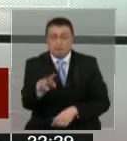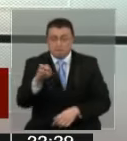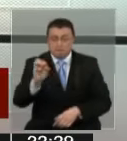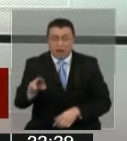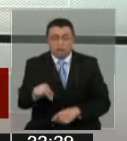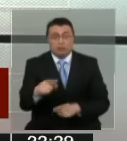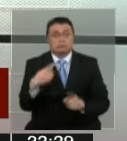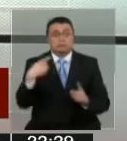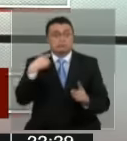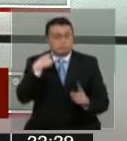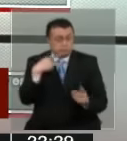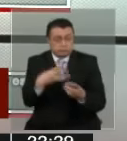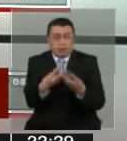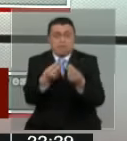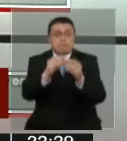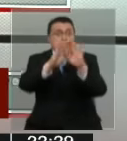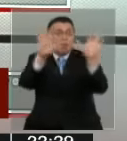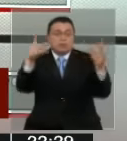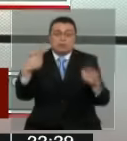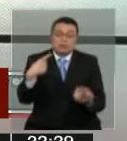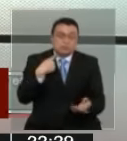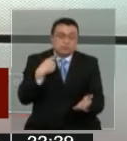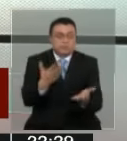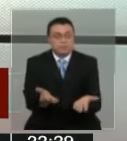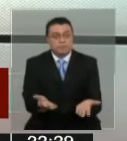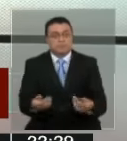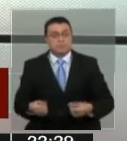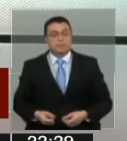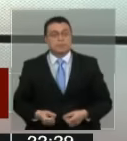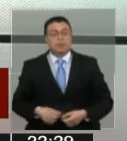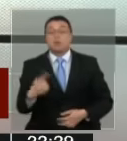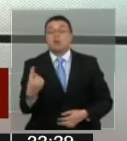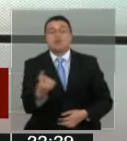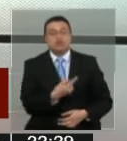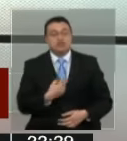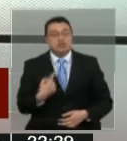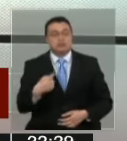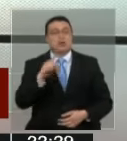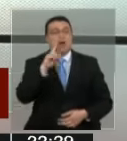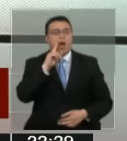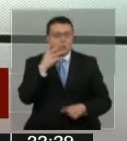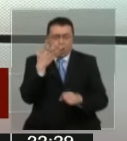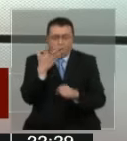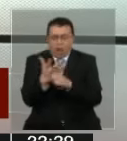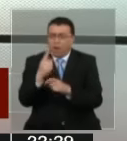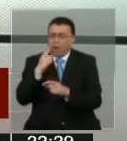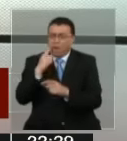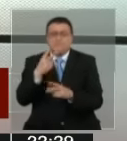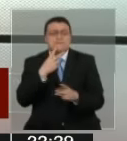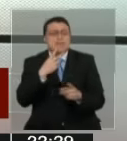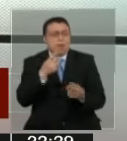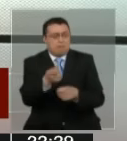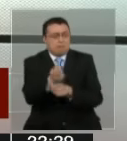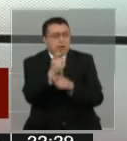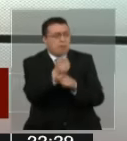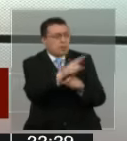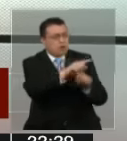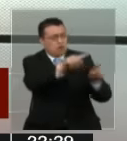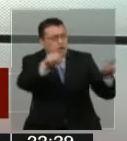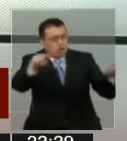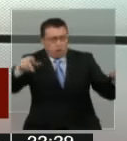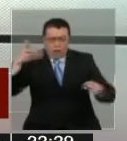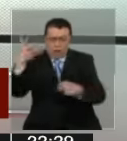otra manera el medio ambiente. Y si nosotros tenemos tanta gente que vive de la pesca, ¿cómo no estamos hoy día en